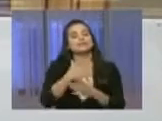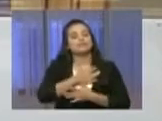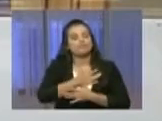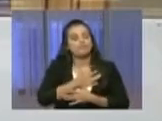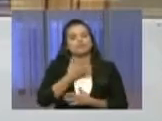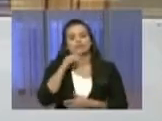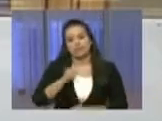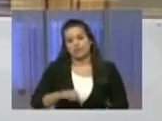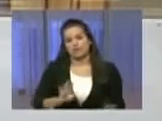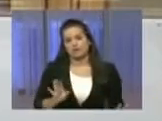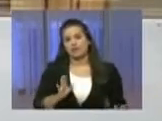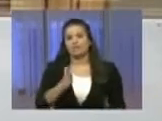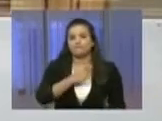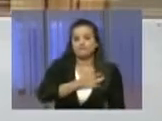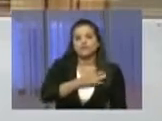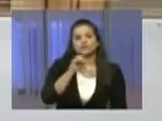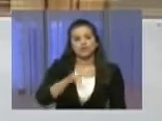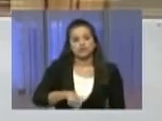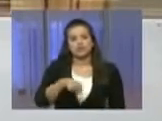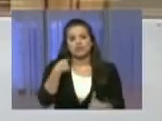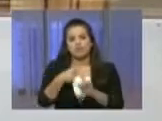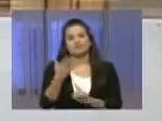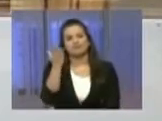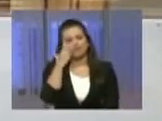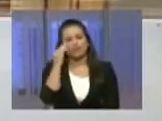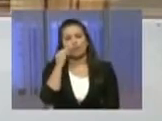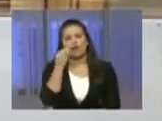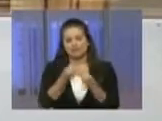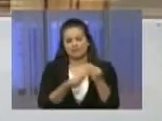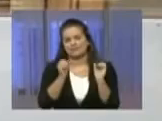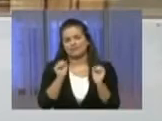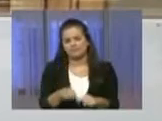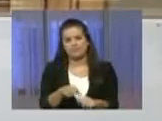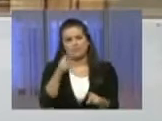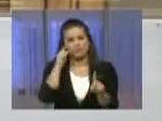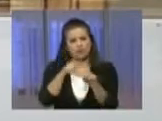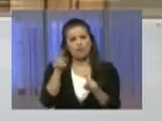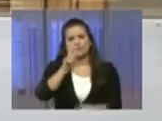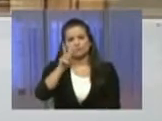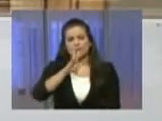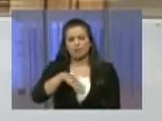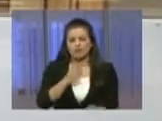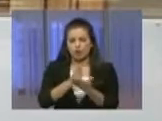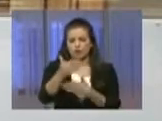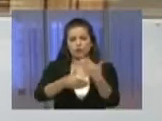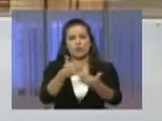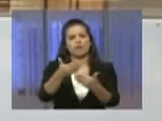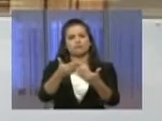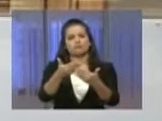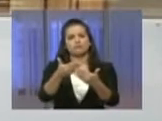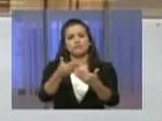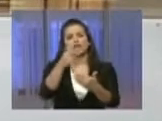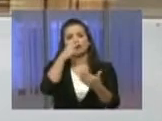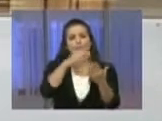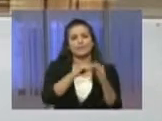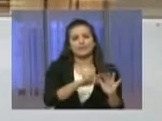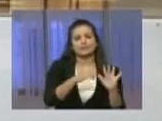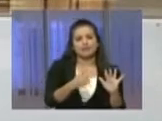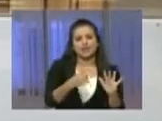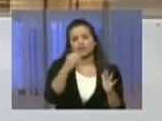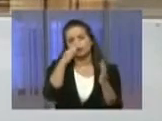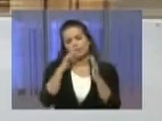podemos queremos y sabemos hacerlo para que Venezuela Mira siga su rumbo 2016